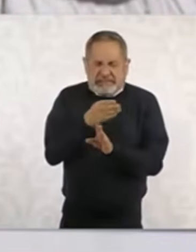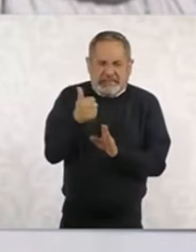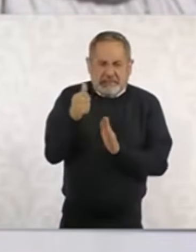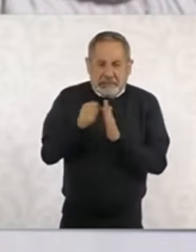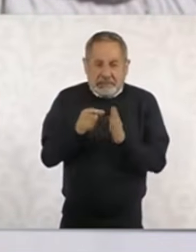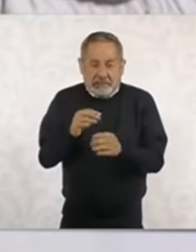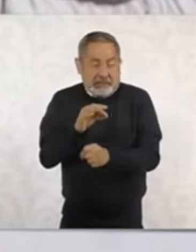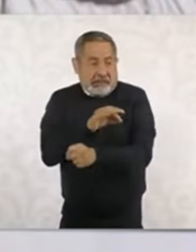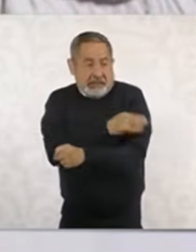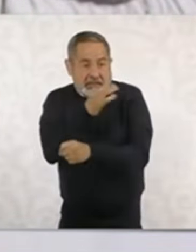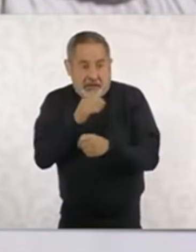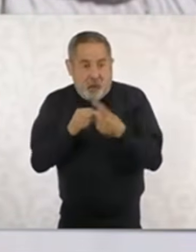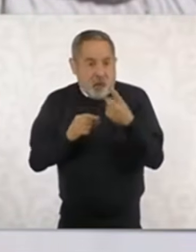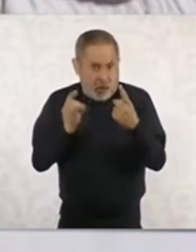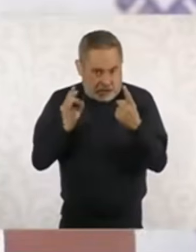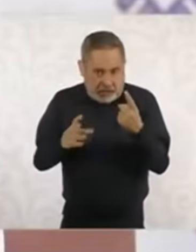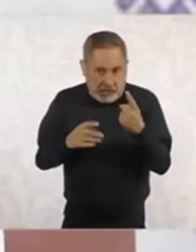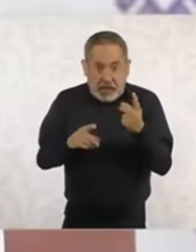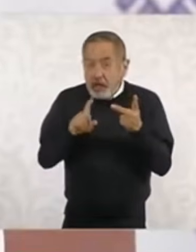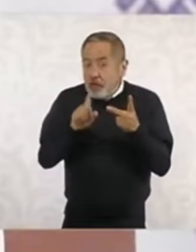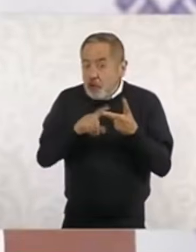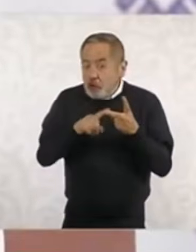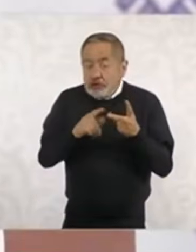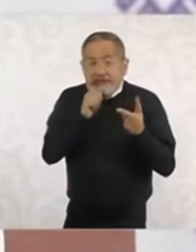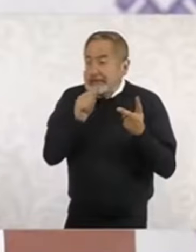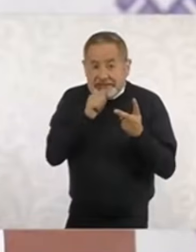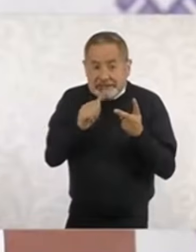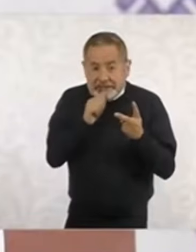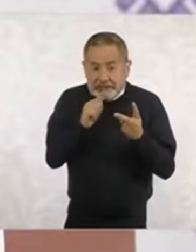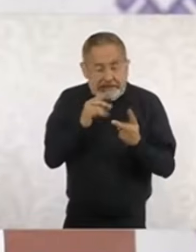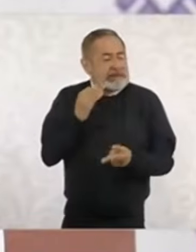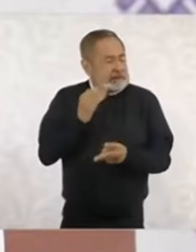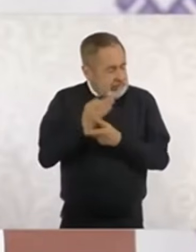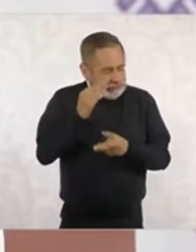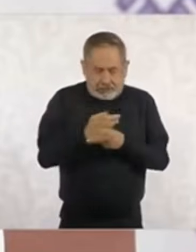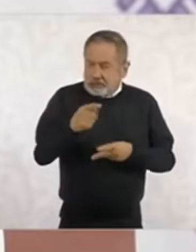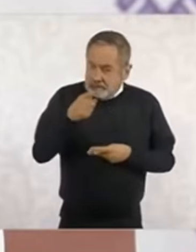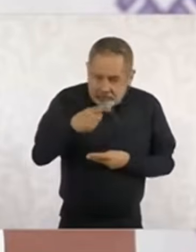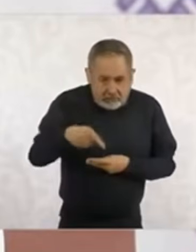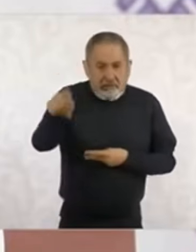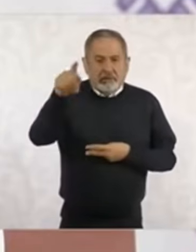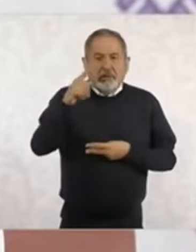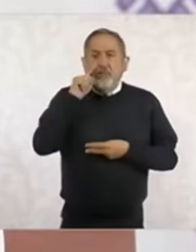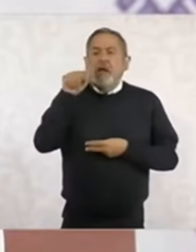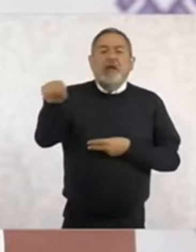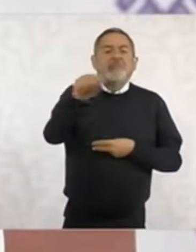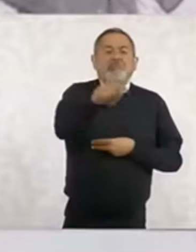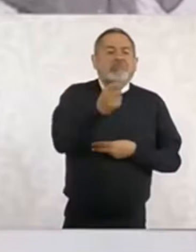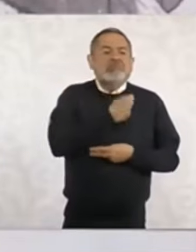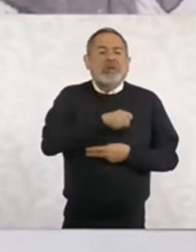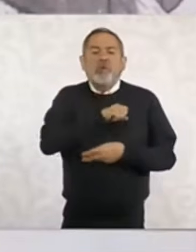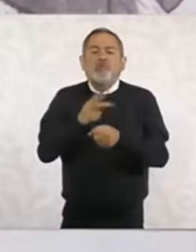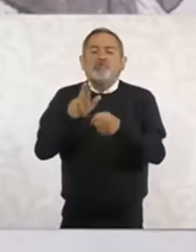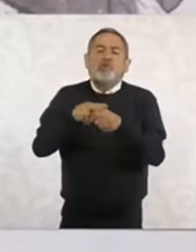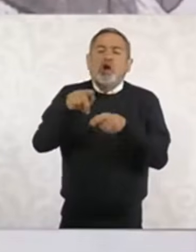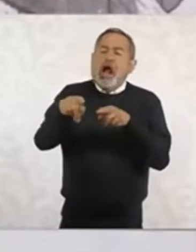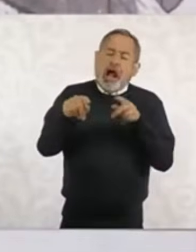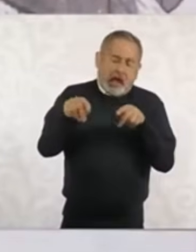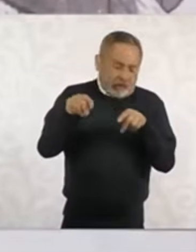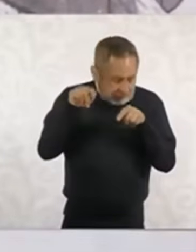y no han recibido la segunda, también acudan a vacunarse a los centros de salud. Esa es la orientación